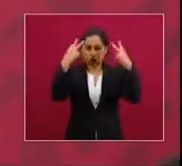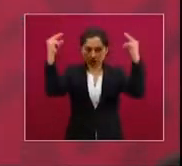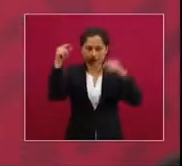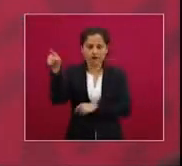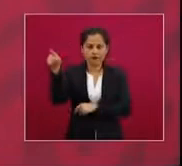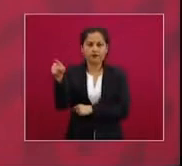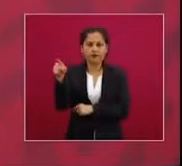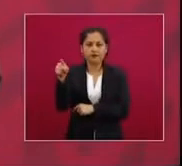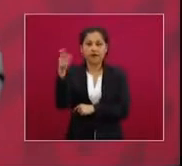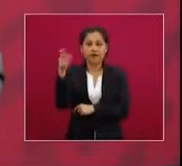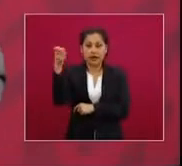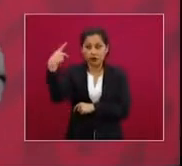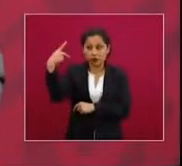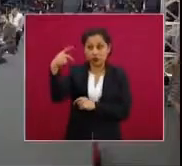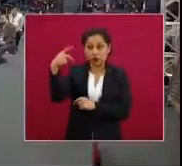conseguir,